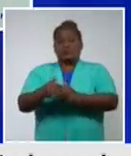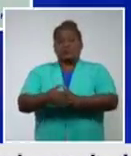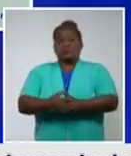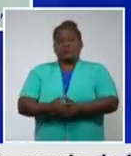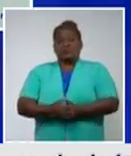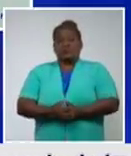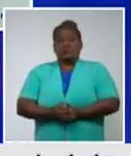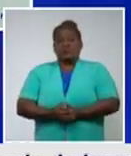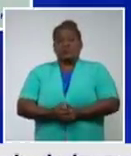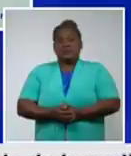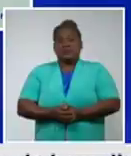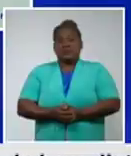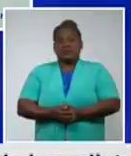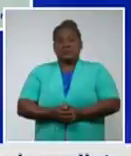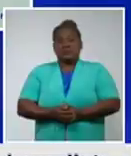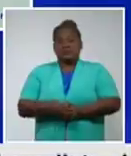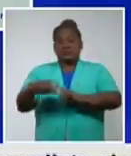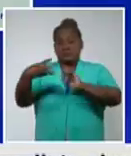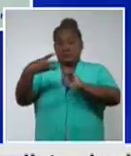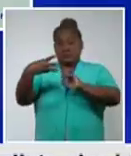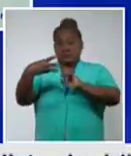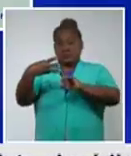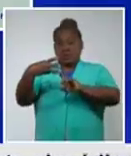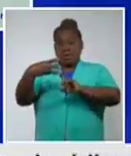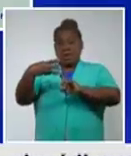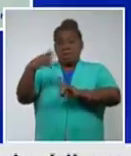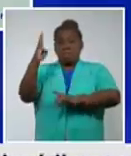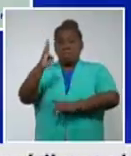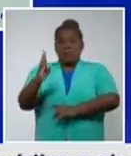11.244.092. Le sigue Brasil,